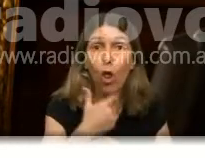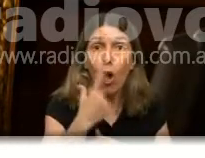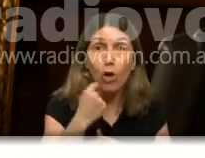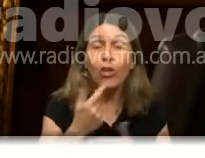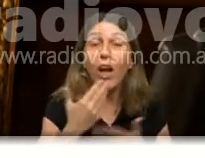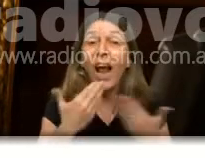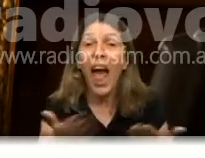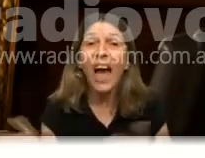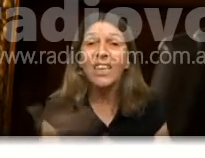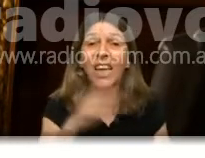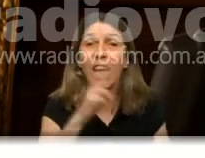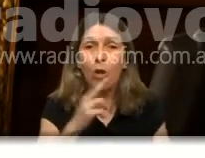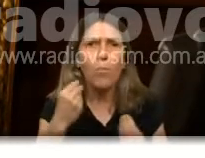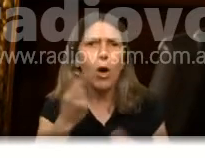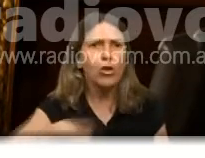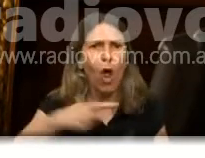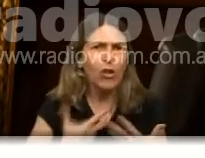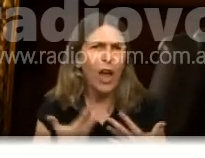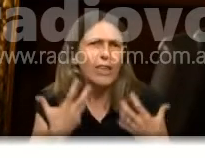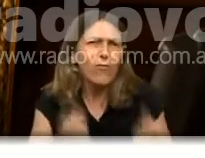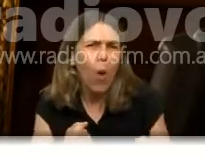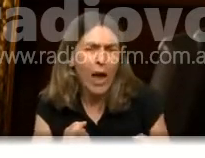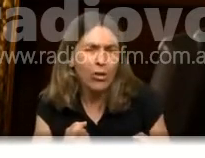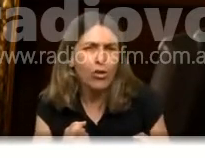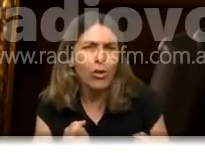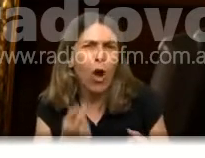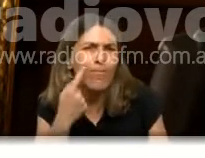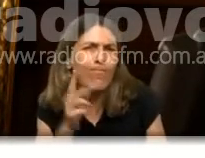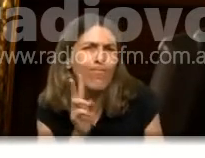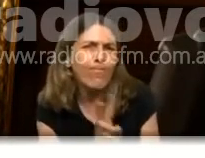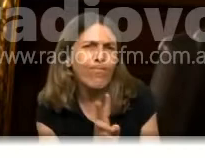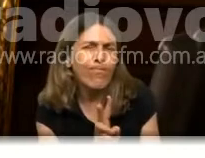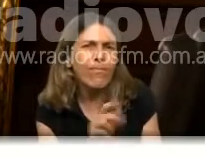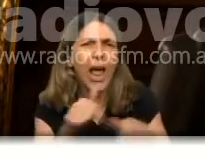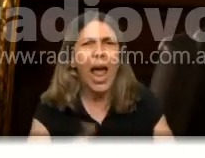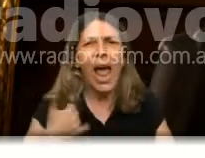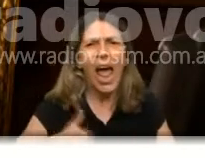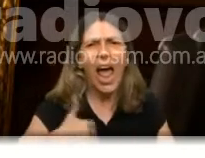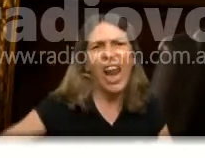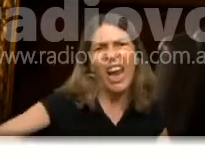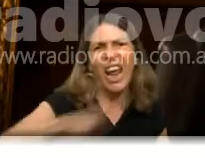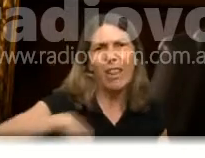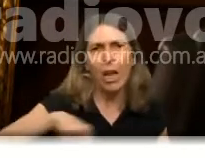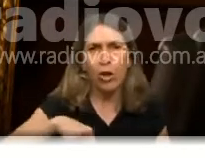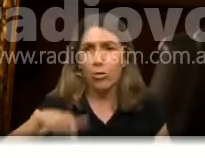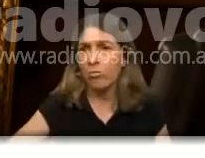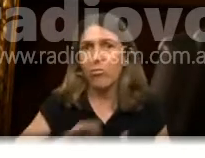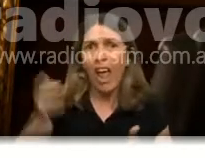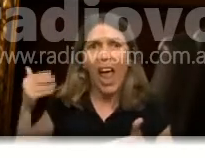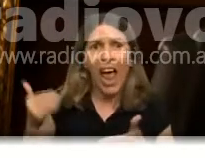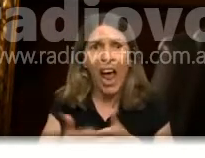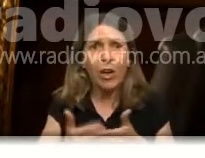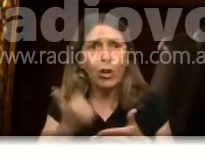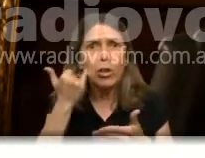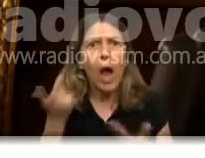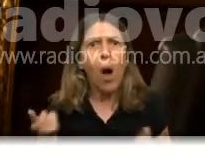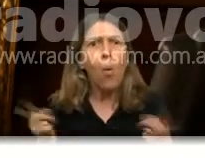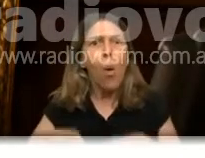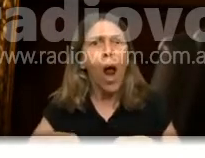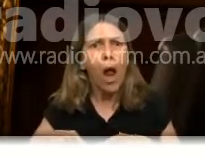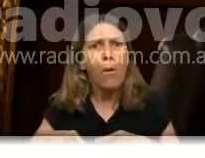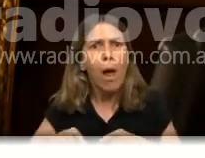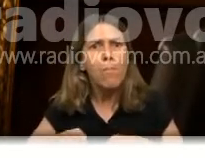por poner el hombro por argentina este fue también el año de pedido inicio a la recuperación económica